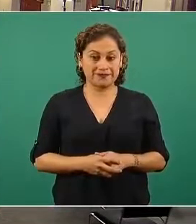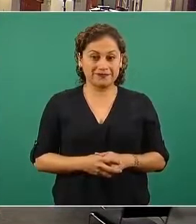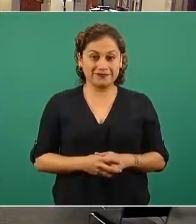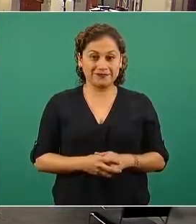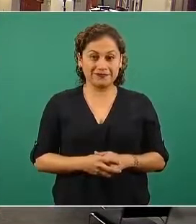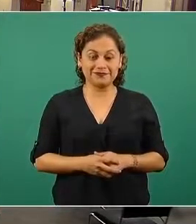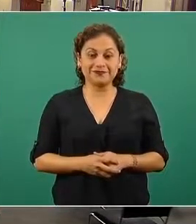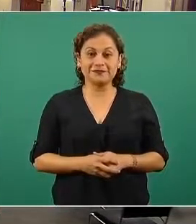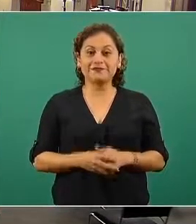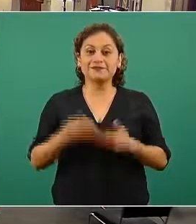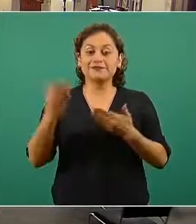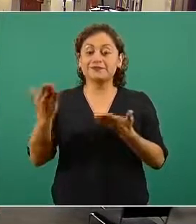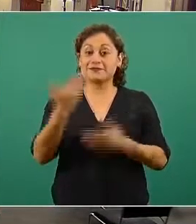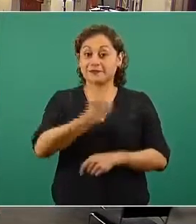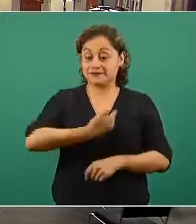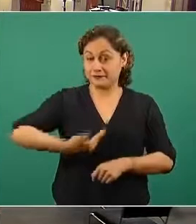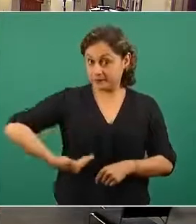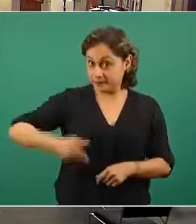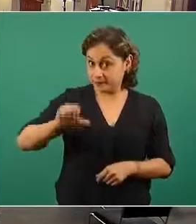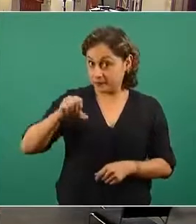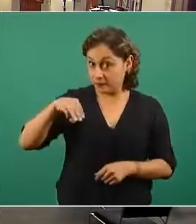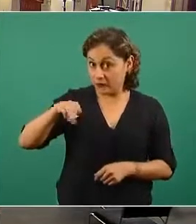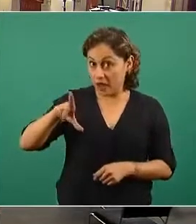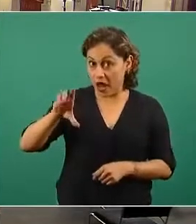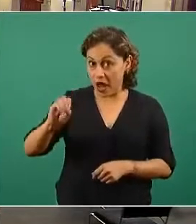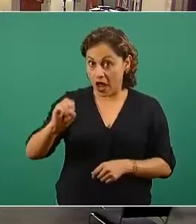El presidente Andrés Manuel López Obrador tiene